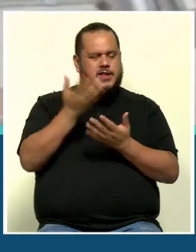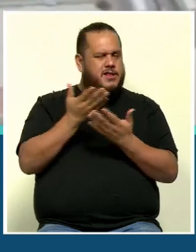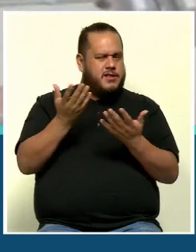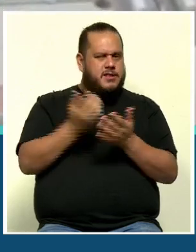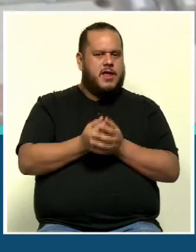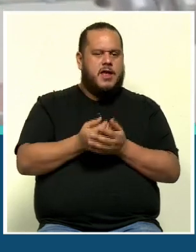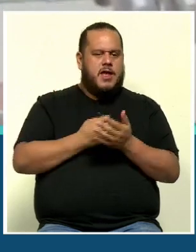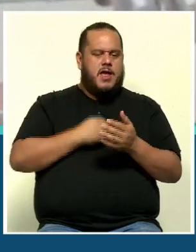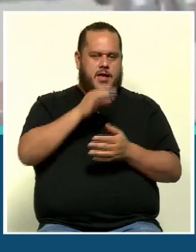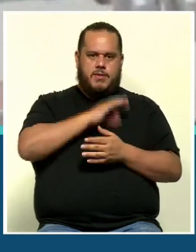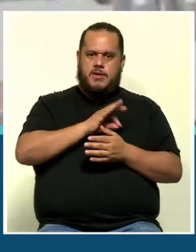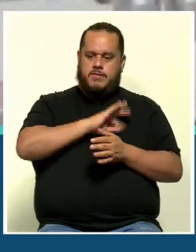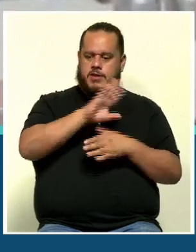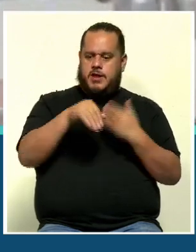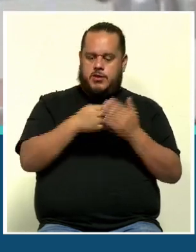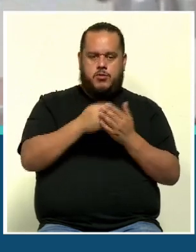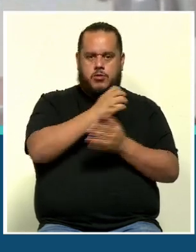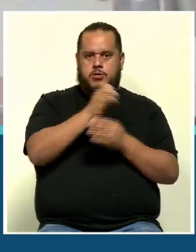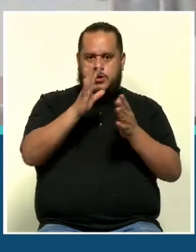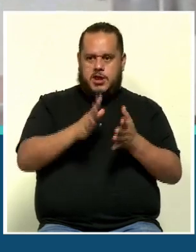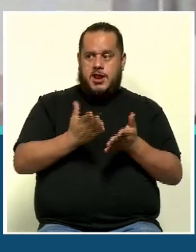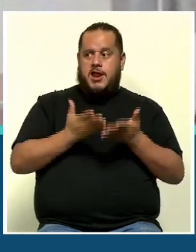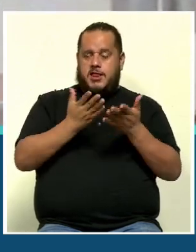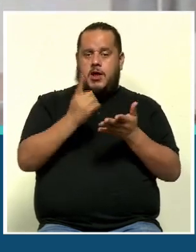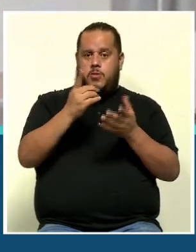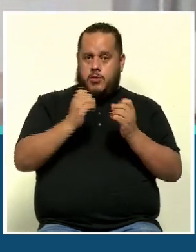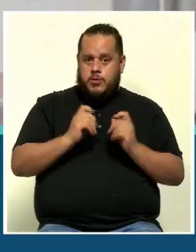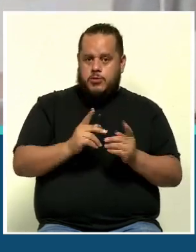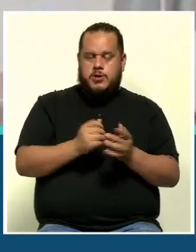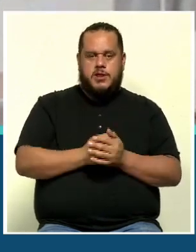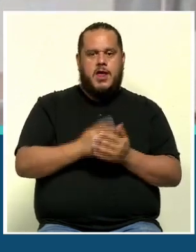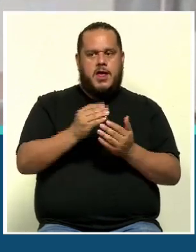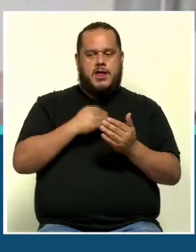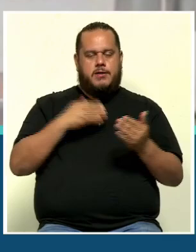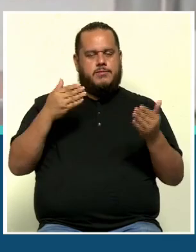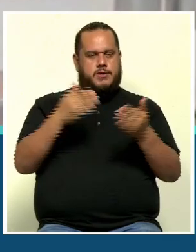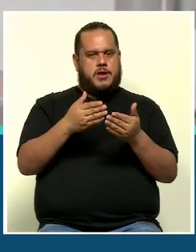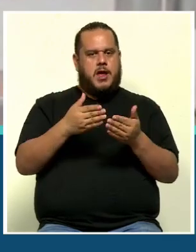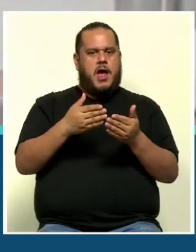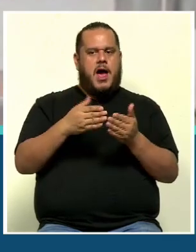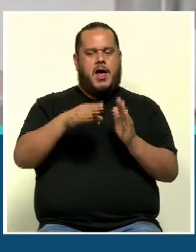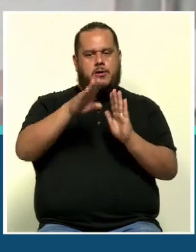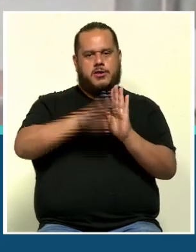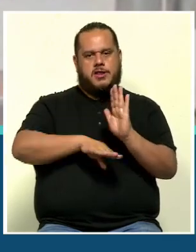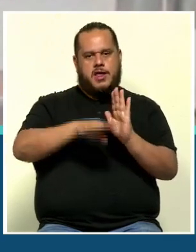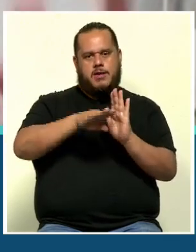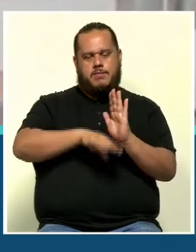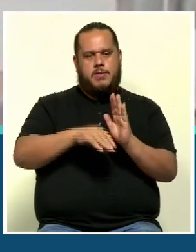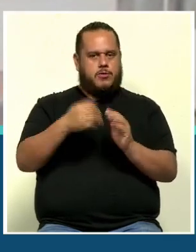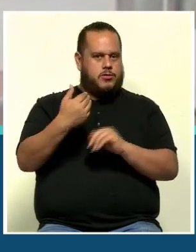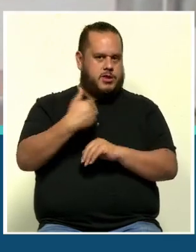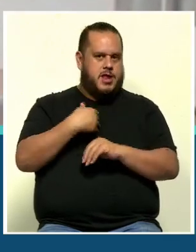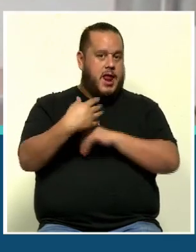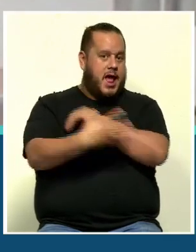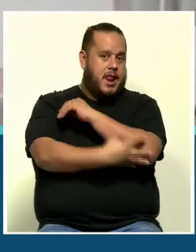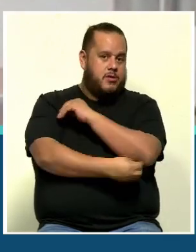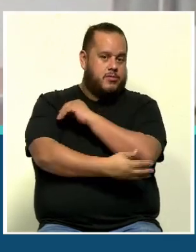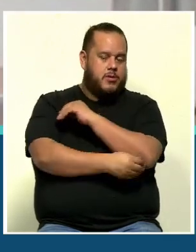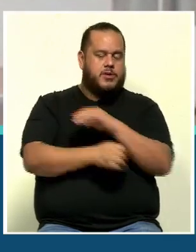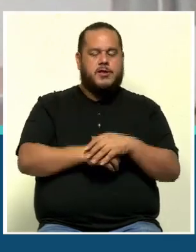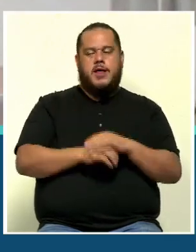porque le dan una alternativa, una posibilidad, y va dirigido principalmente a los que menos tienen. También el Estado va a